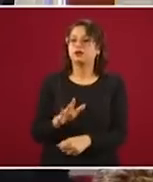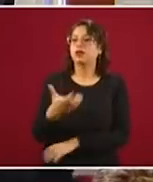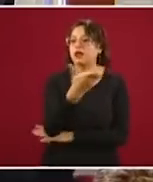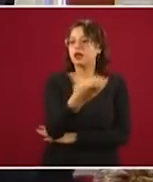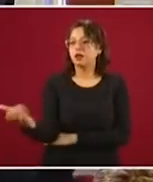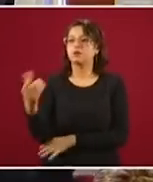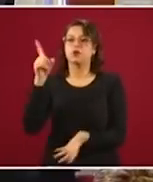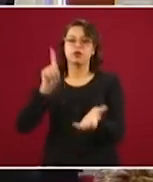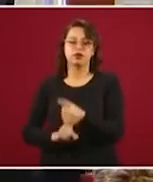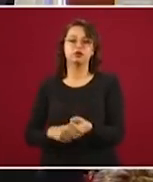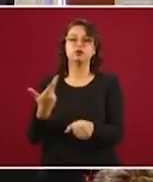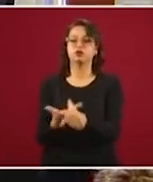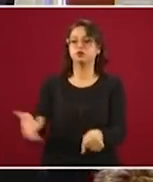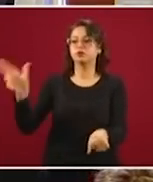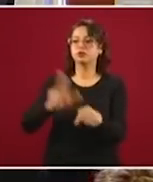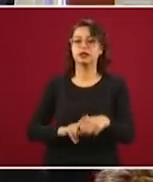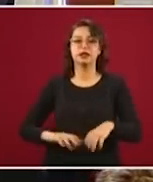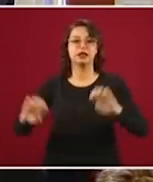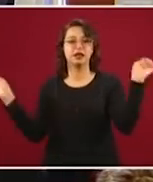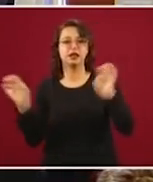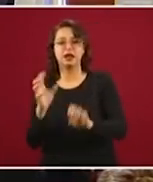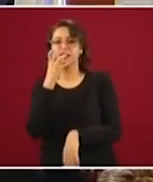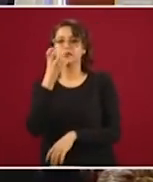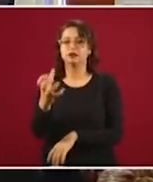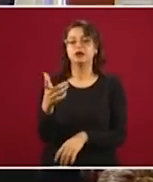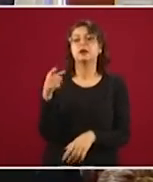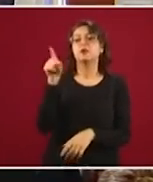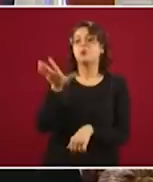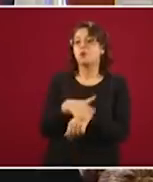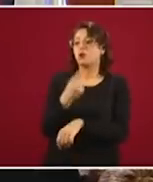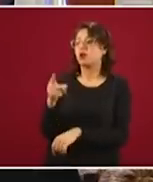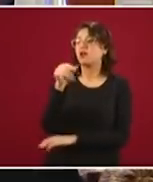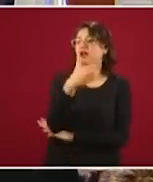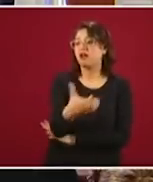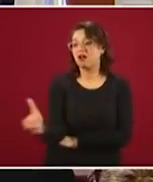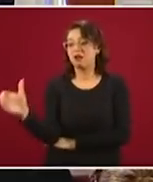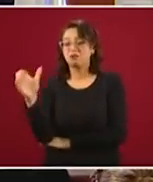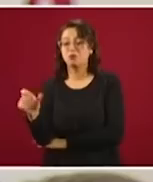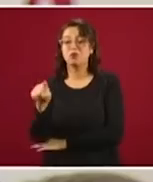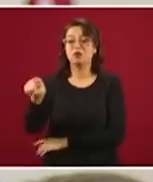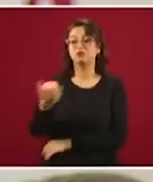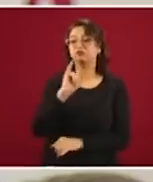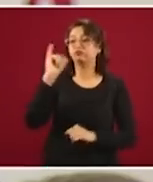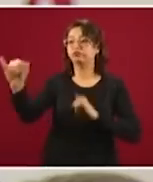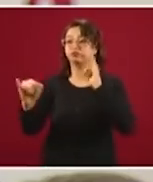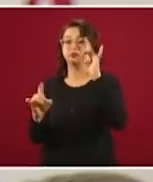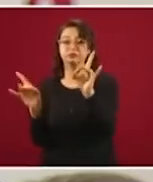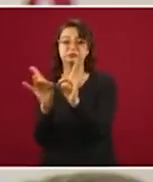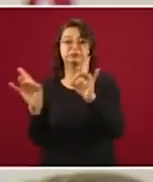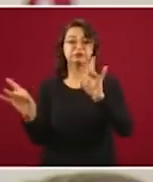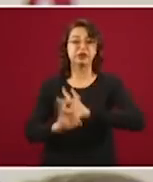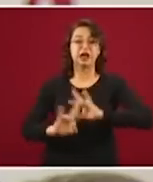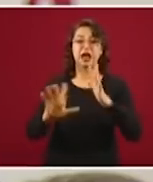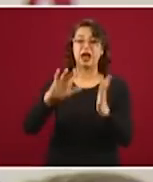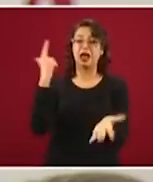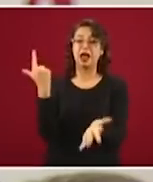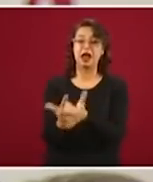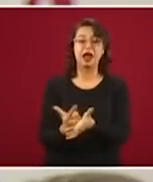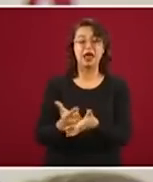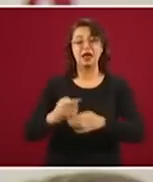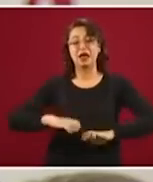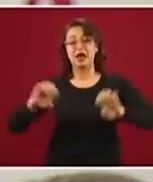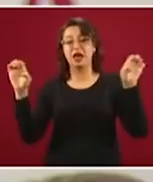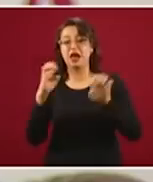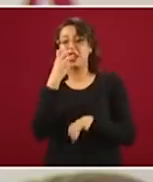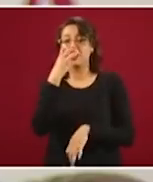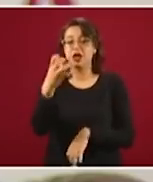en México son de las más desfavorecidas en la atención de ciertas urgencias críticas, por ejemplo,